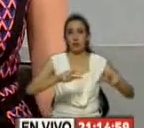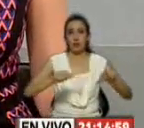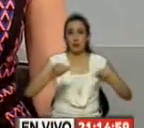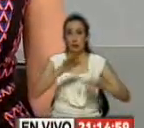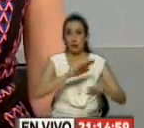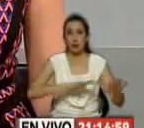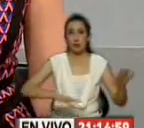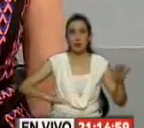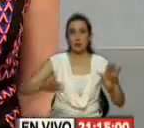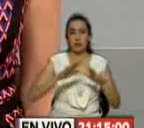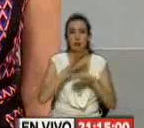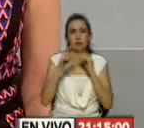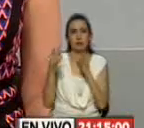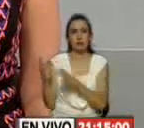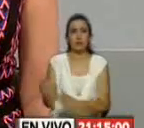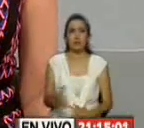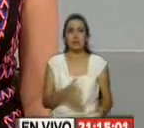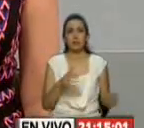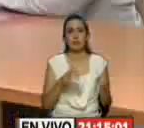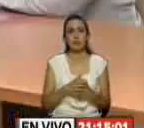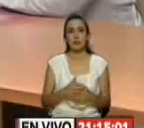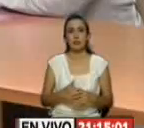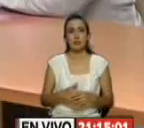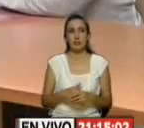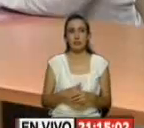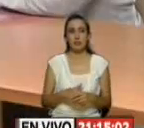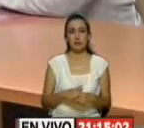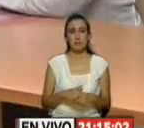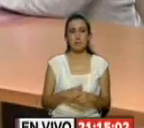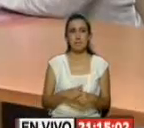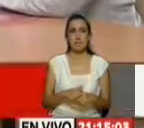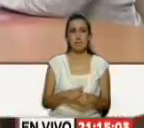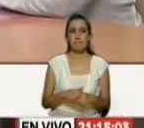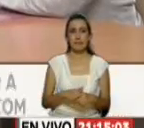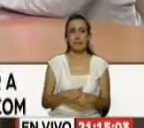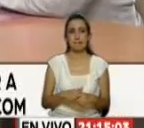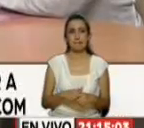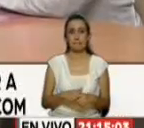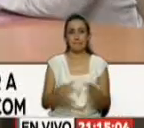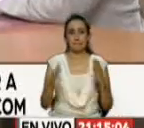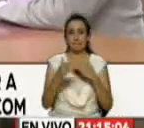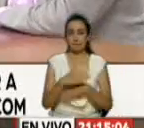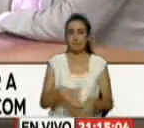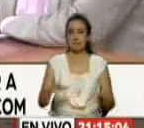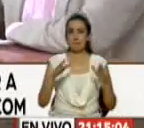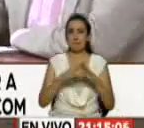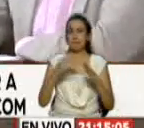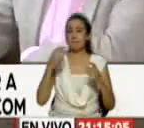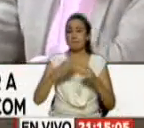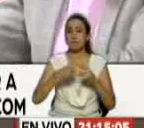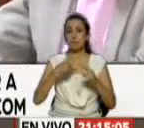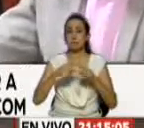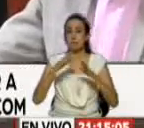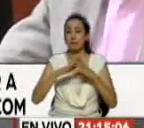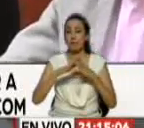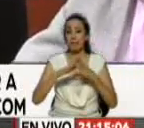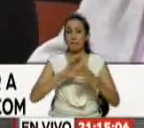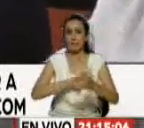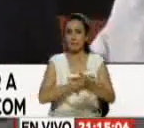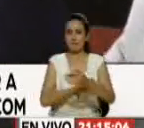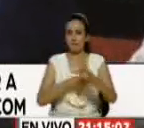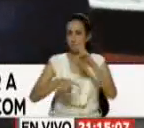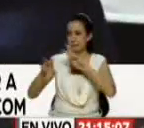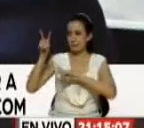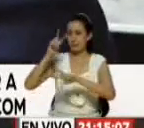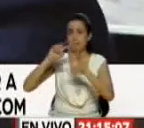en torno al manejo de la comunicación. Lo sucedido la víspera con uno de los hombres fuertes del correísmo es analizado por